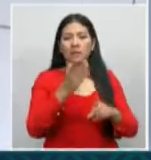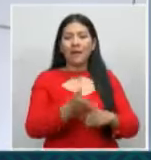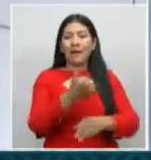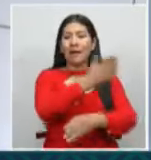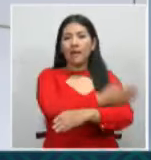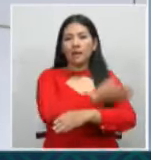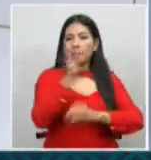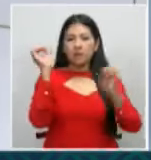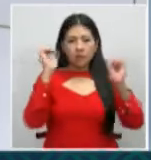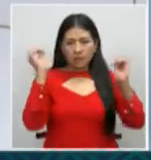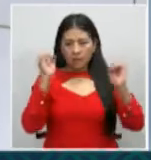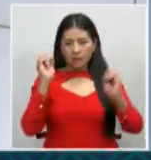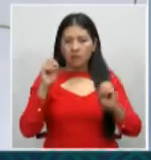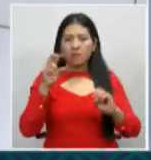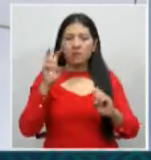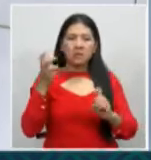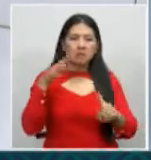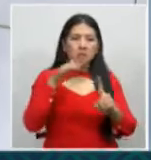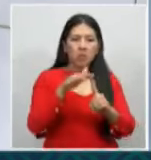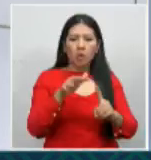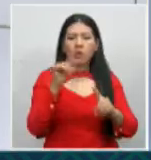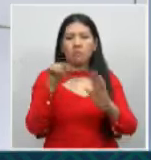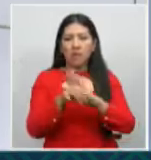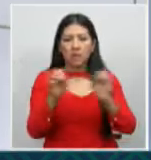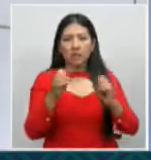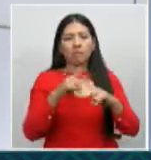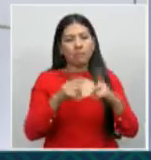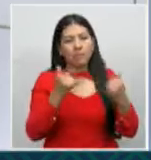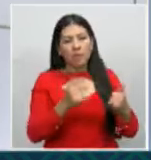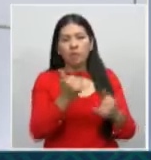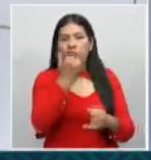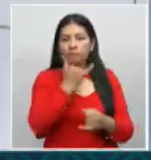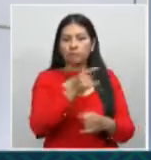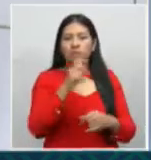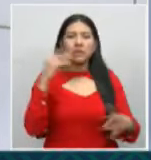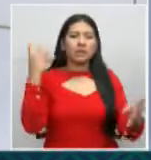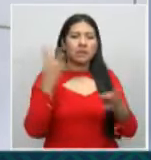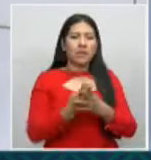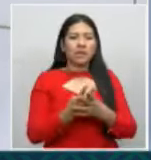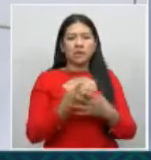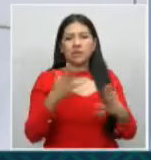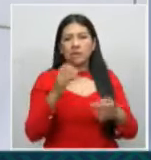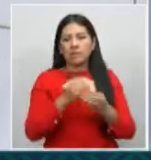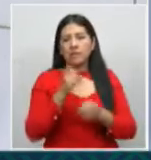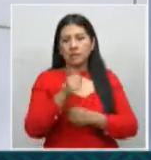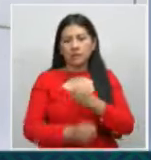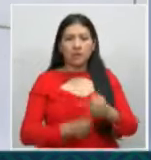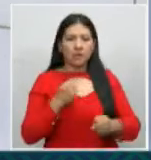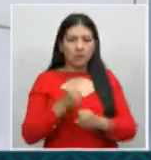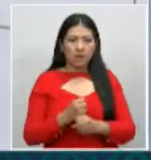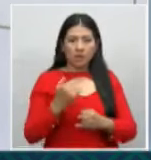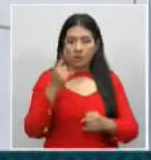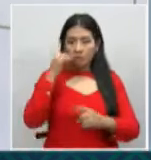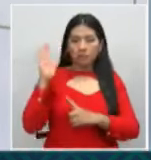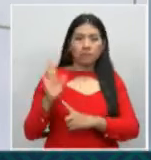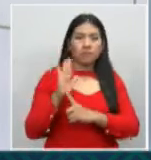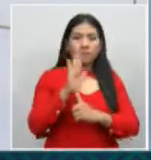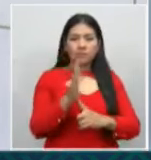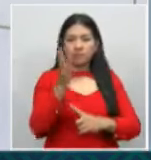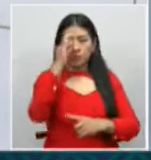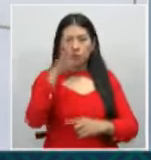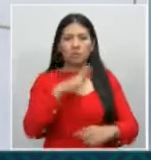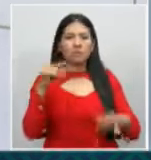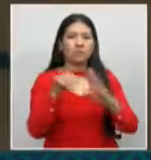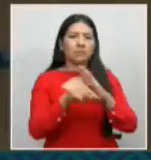30 años en la cárcel. Por tanto, pedimos a los efectivos del orden que puedan presentar a este feminicida, al